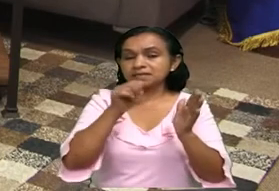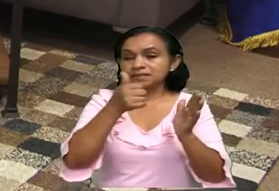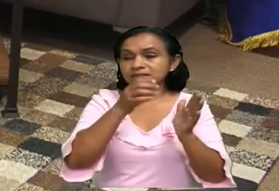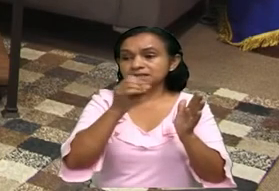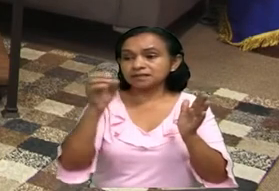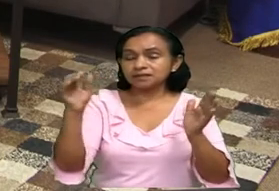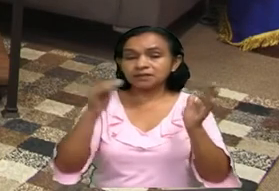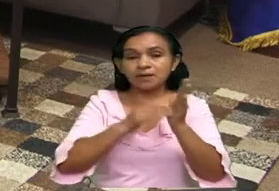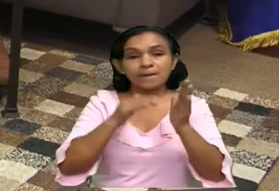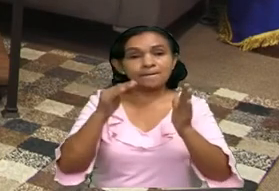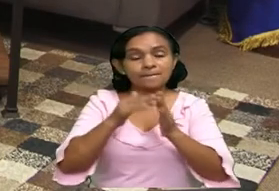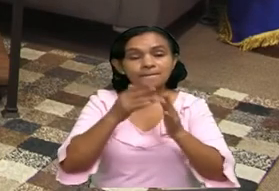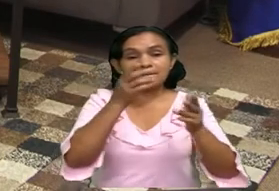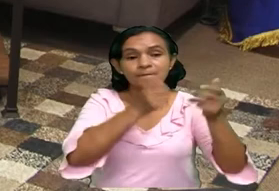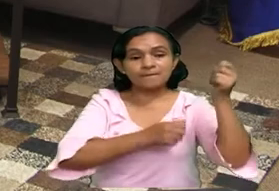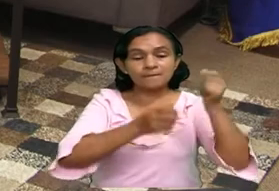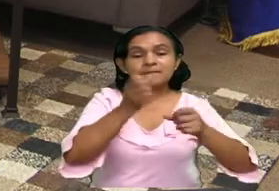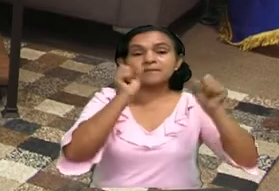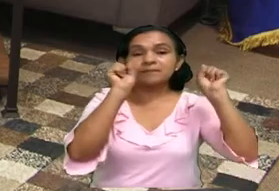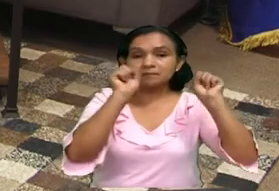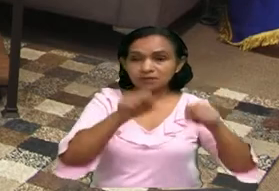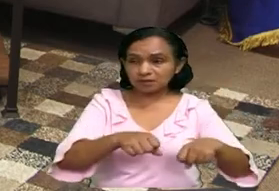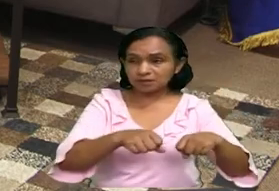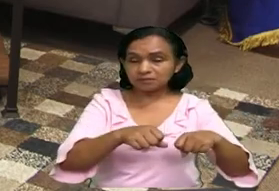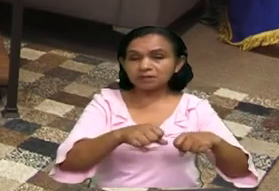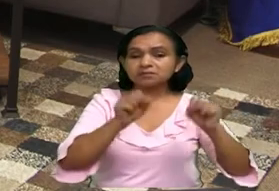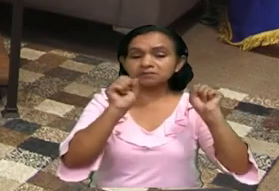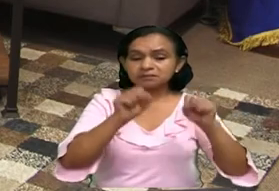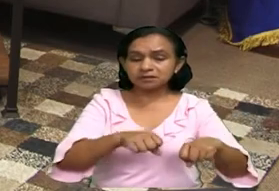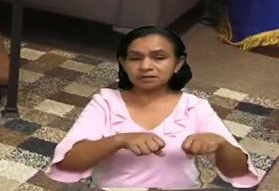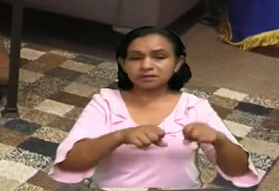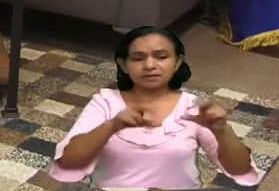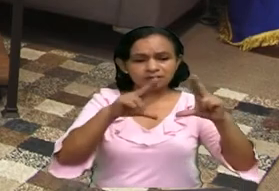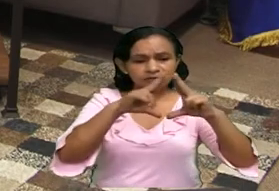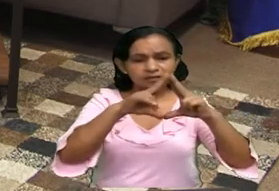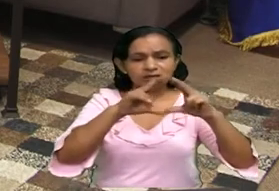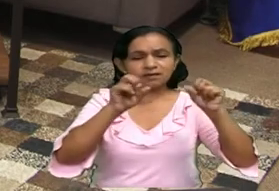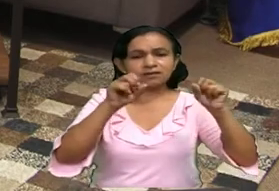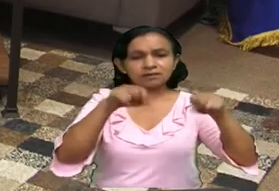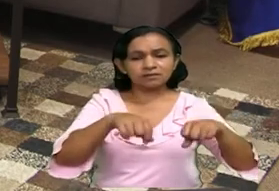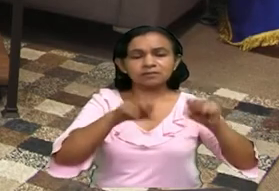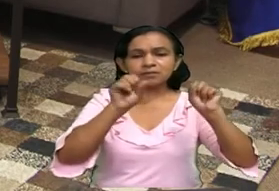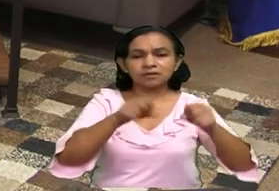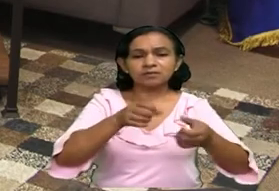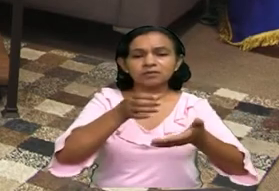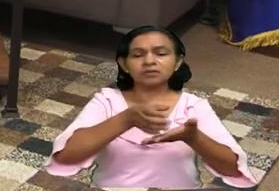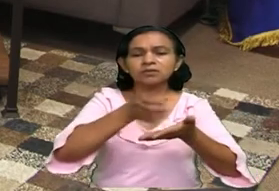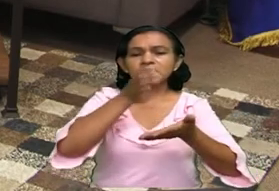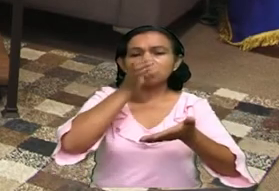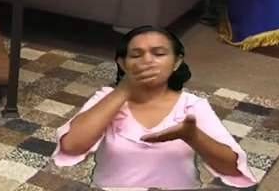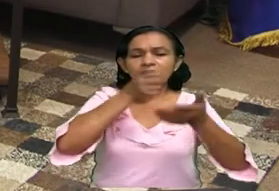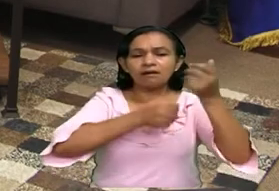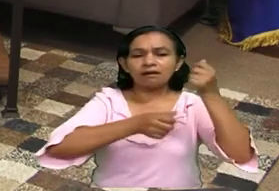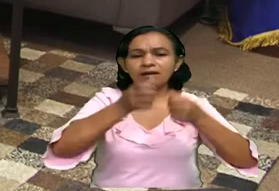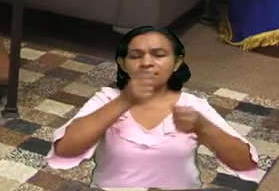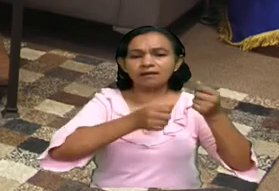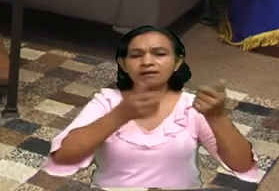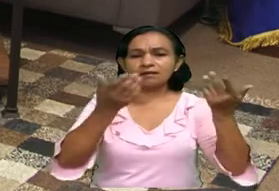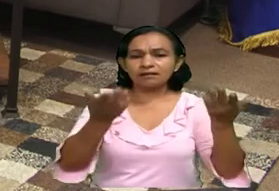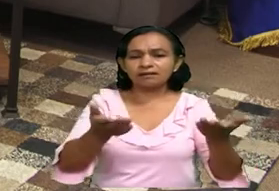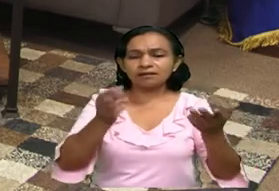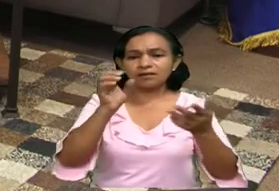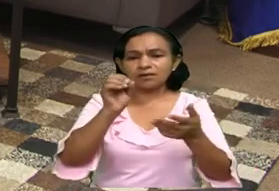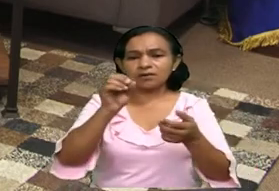de leche. Tenemos la capacidad de que los nicaragüenses consumamos todos la leche recomendada por